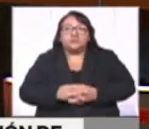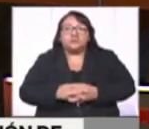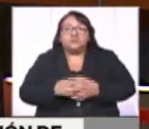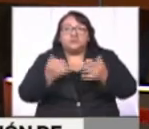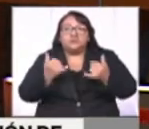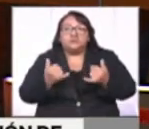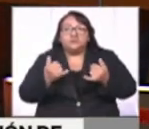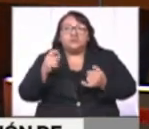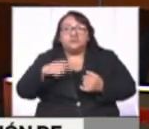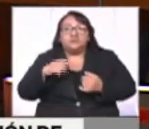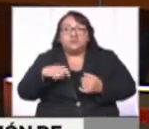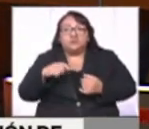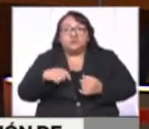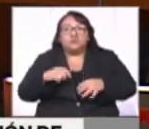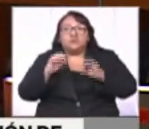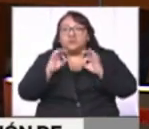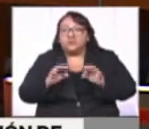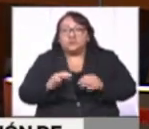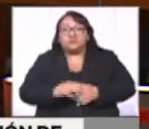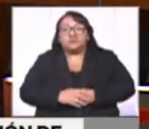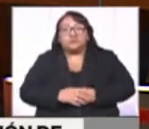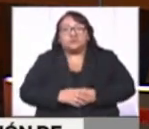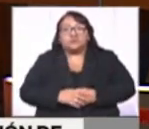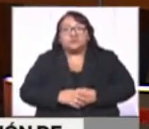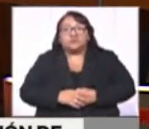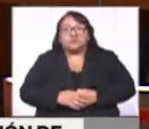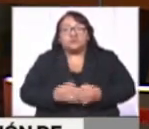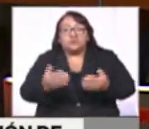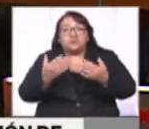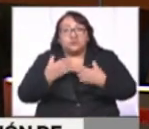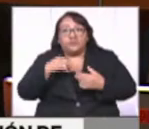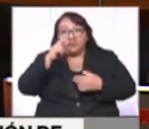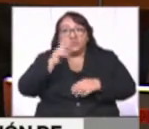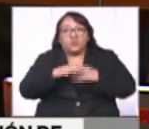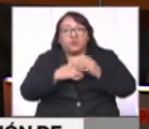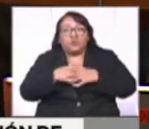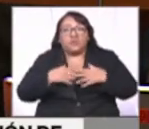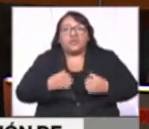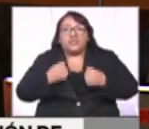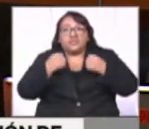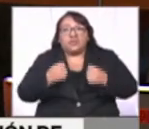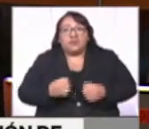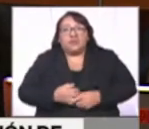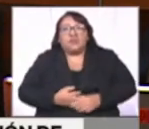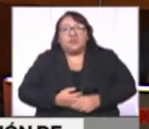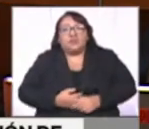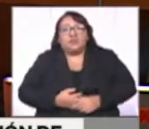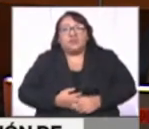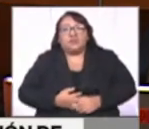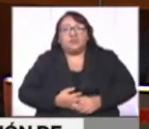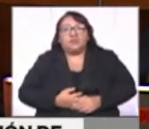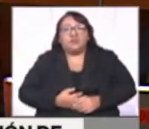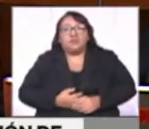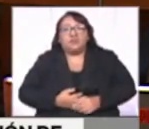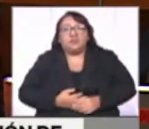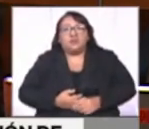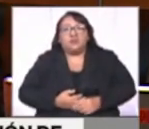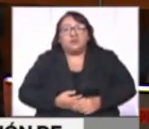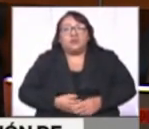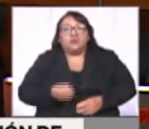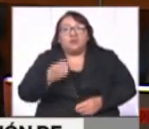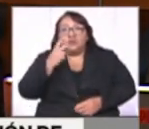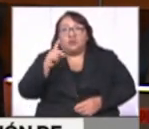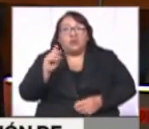Hoy necesitamos justamente garantizar al país la estabilidad, porque si no, vemos que